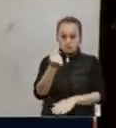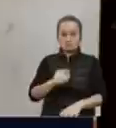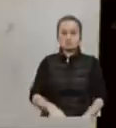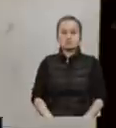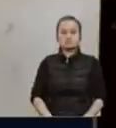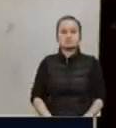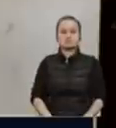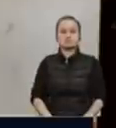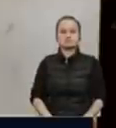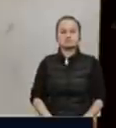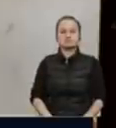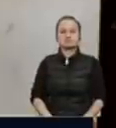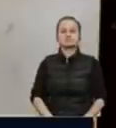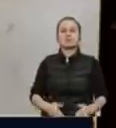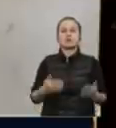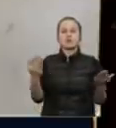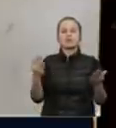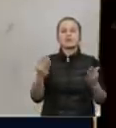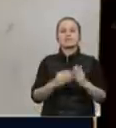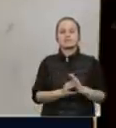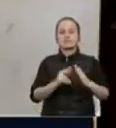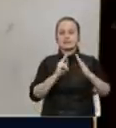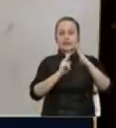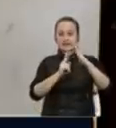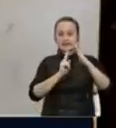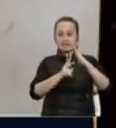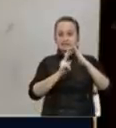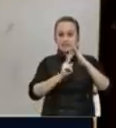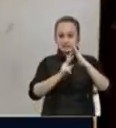Para convenios con el ICETEX,